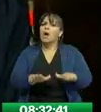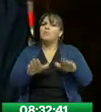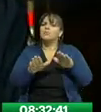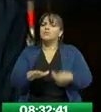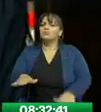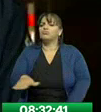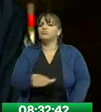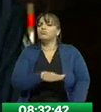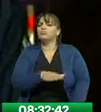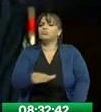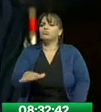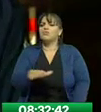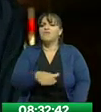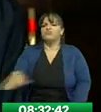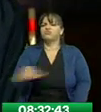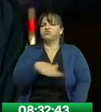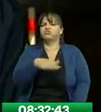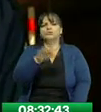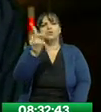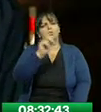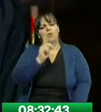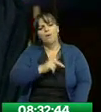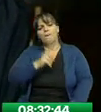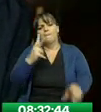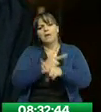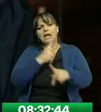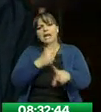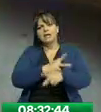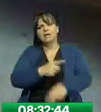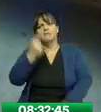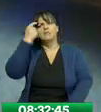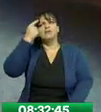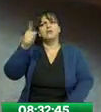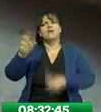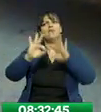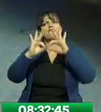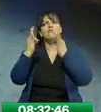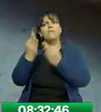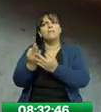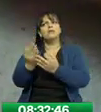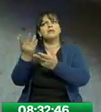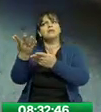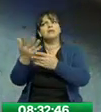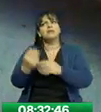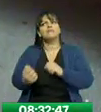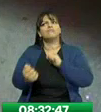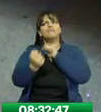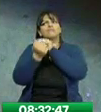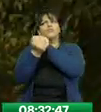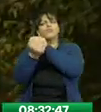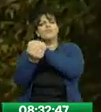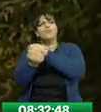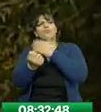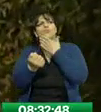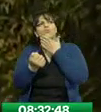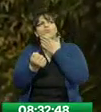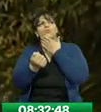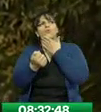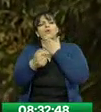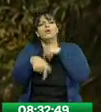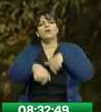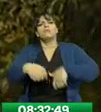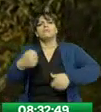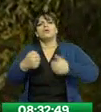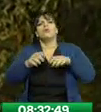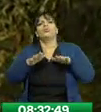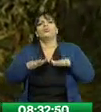persona. En cada hogar espera una familia porque llegan a casa. En el kilómetro 23 de la vía Santo Domingo-La Concordia, producto de choque